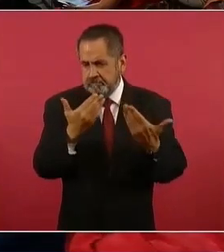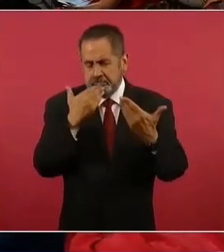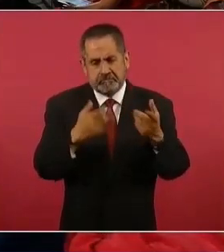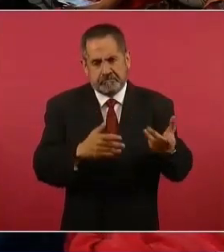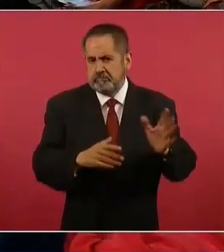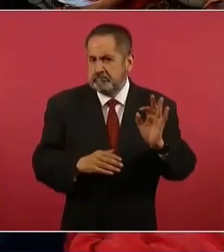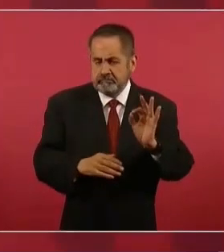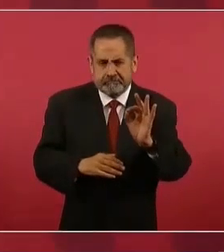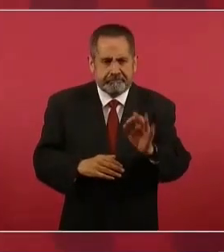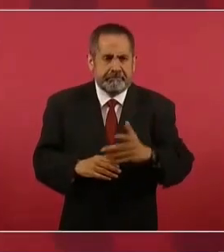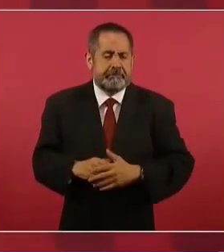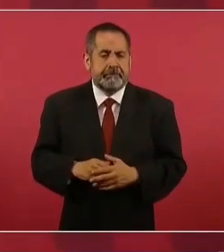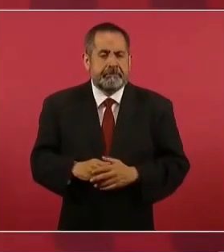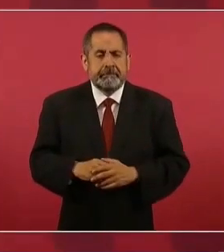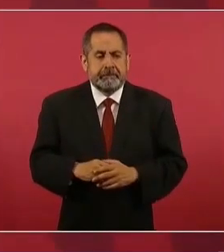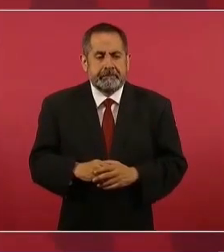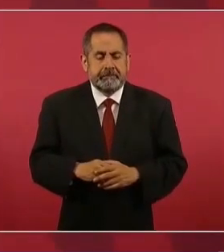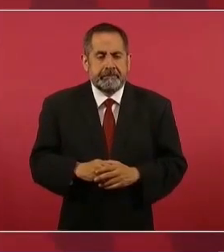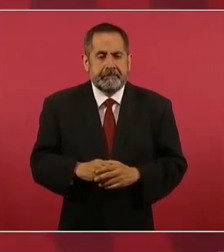Lo que me